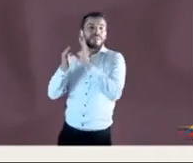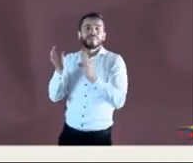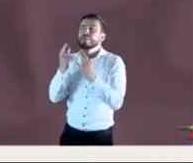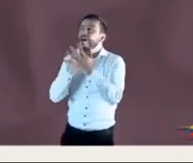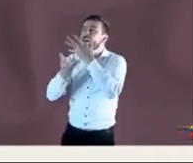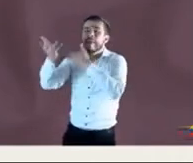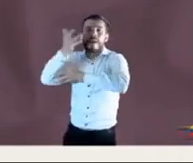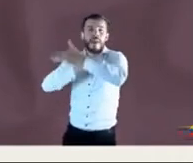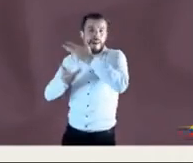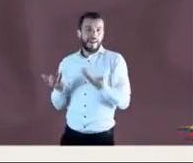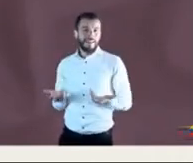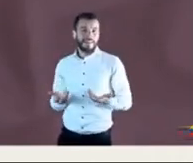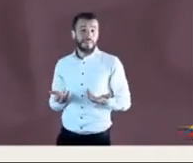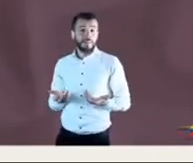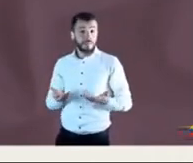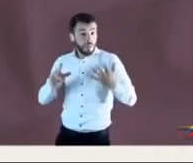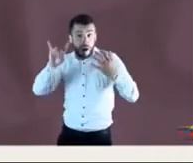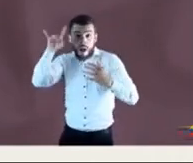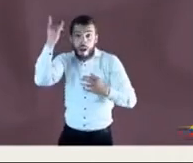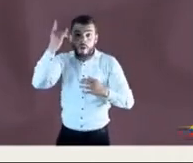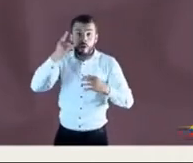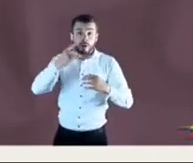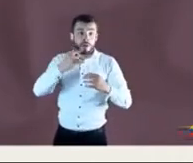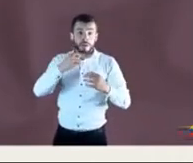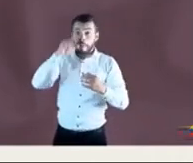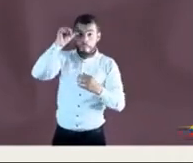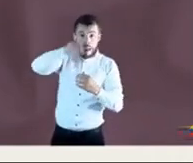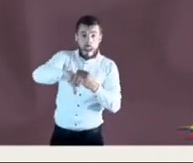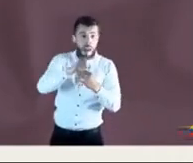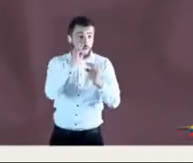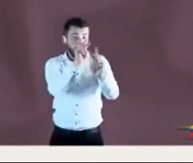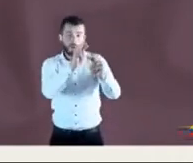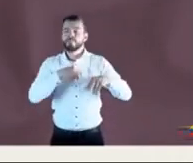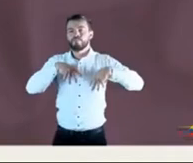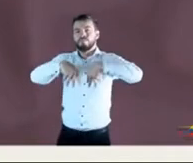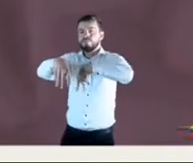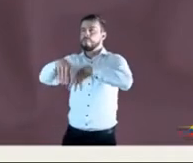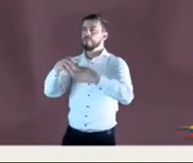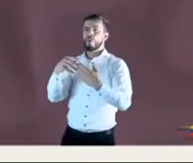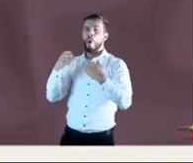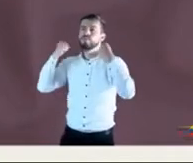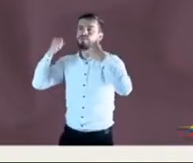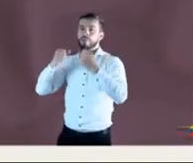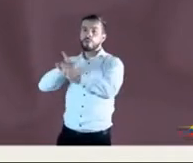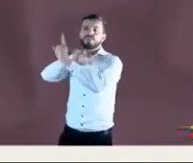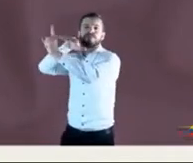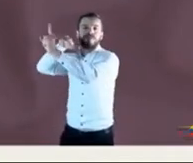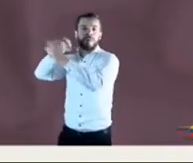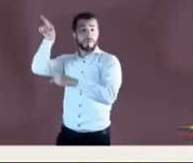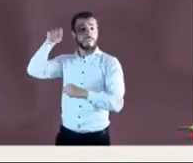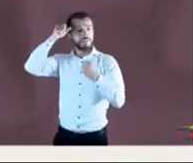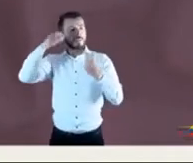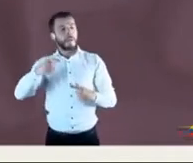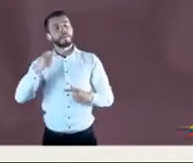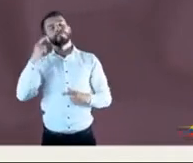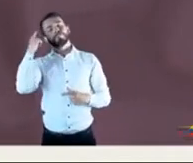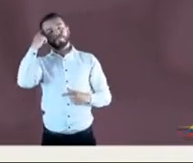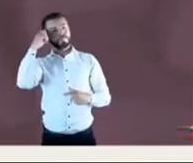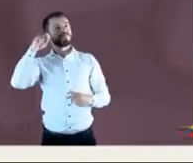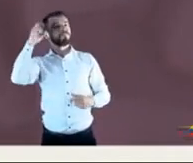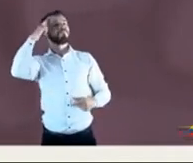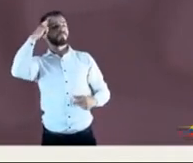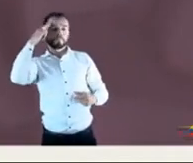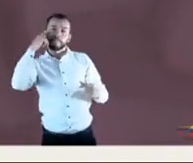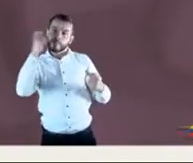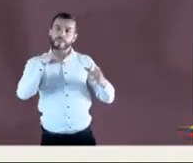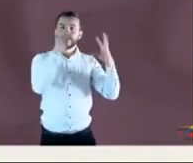de la movilización para que el Estado actúe, para que cumpla sus responsabilidades. Muchos defensores y defensoras de derechos